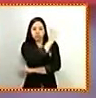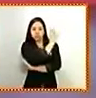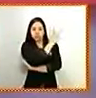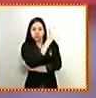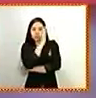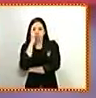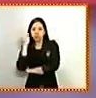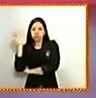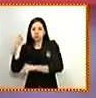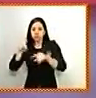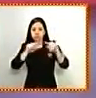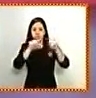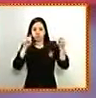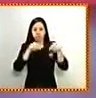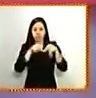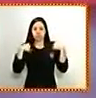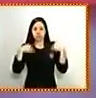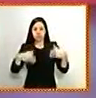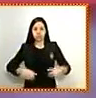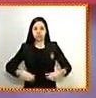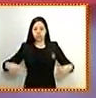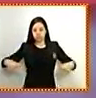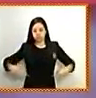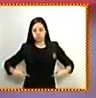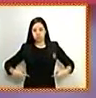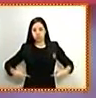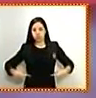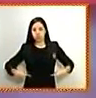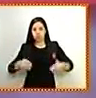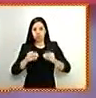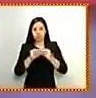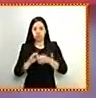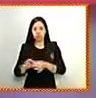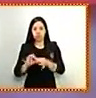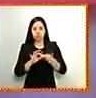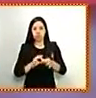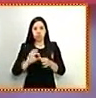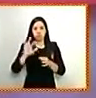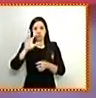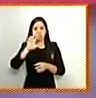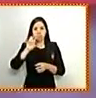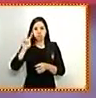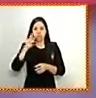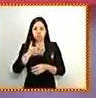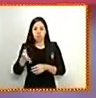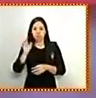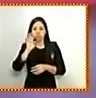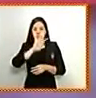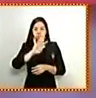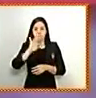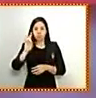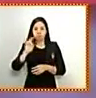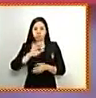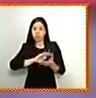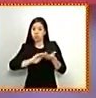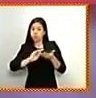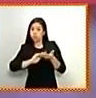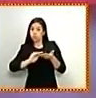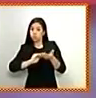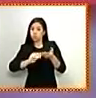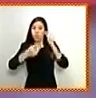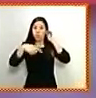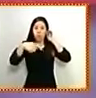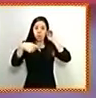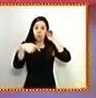cuadro del cuerpo podemos encontrar en la cintura otros números que lo relacionan, 32 y 47. Si tú invertiste con más uno,